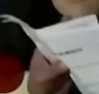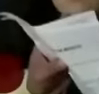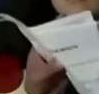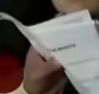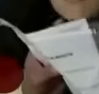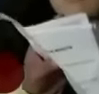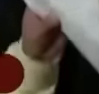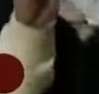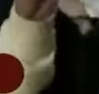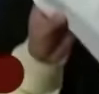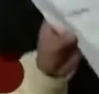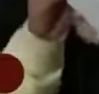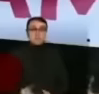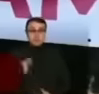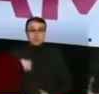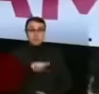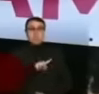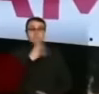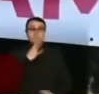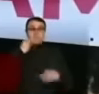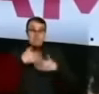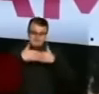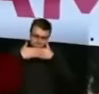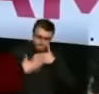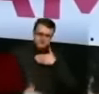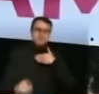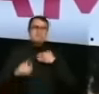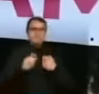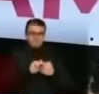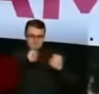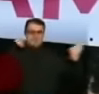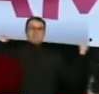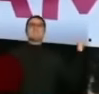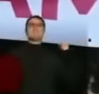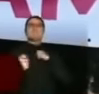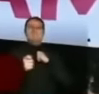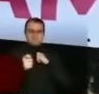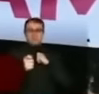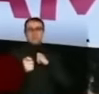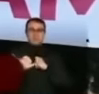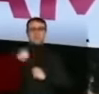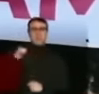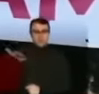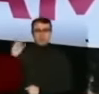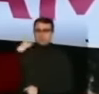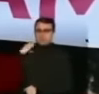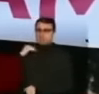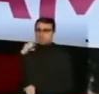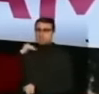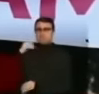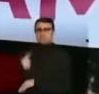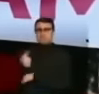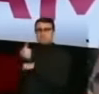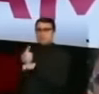suspendió siendo Petro alcalde de Bogotá. Ya nosotros vivimos la experiencia de Ordóñez.